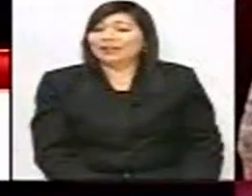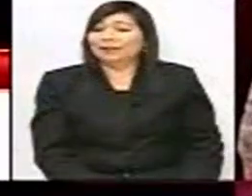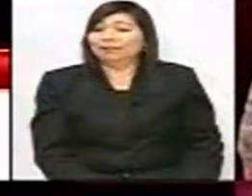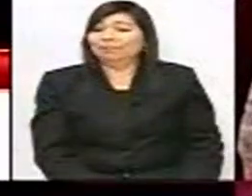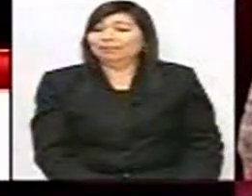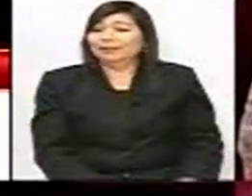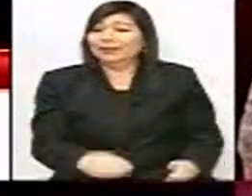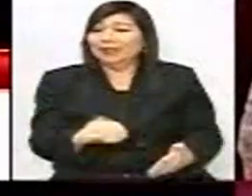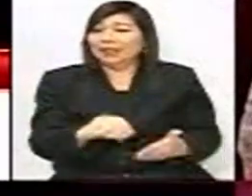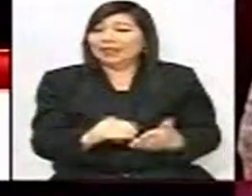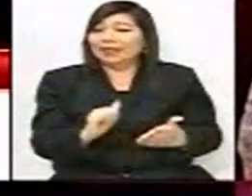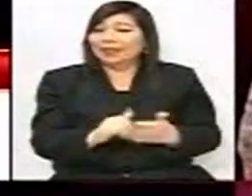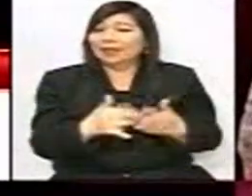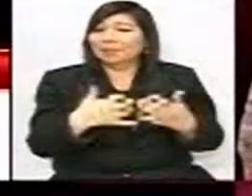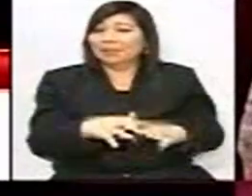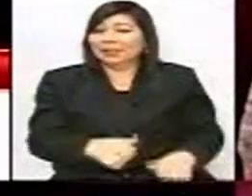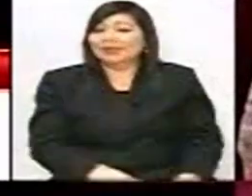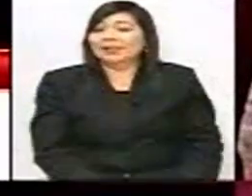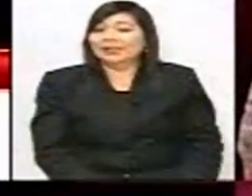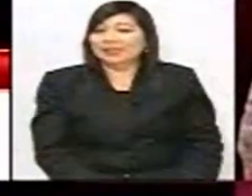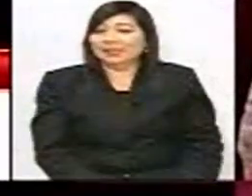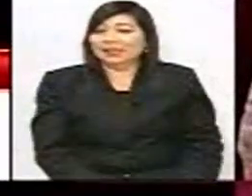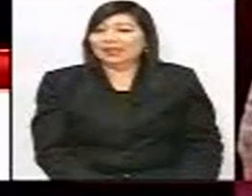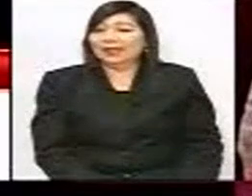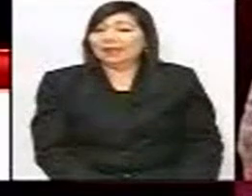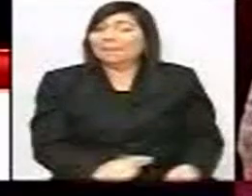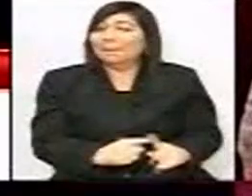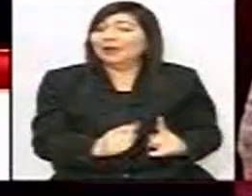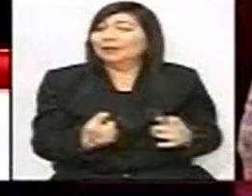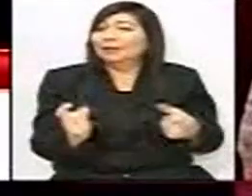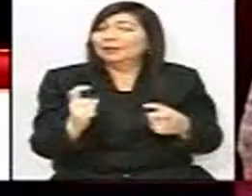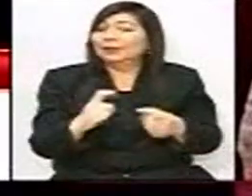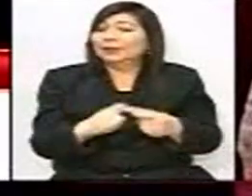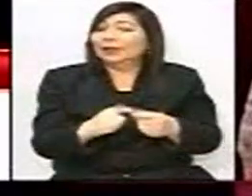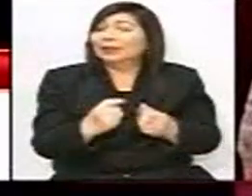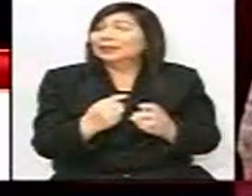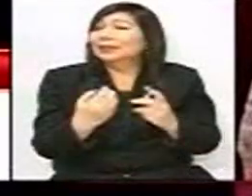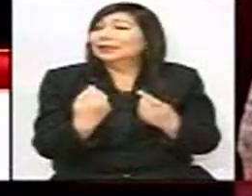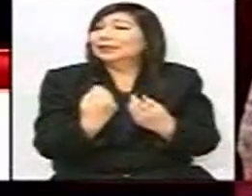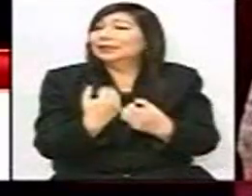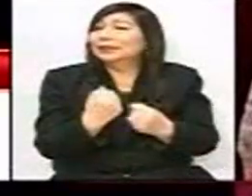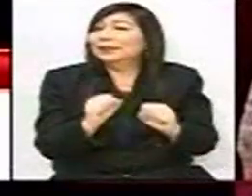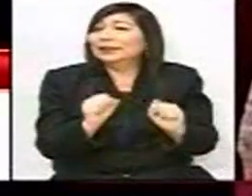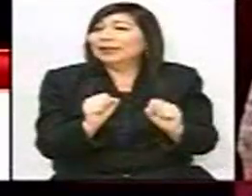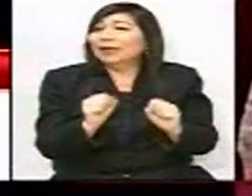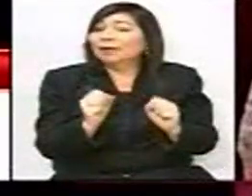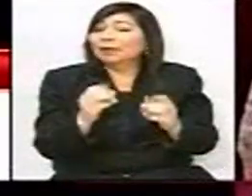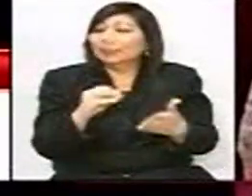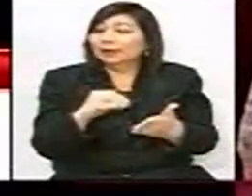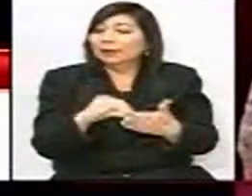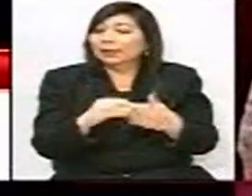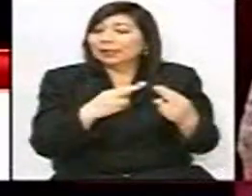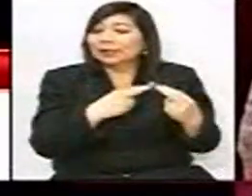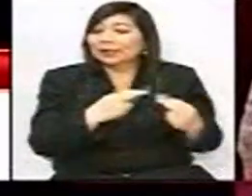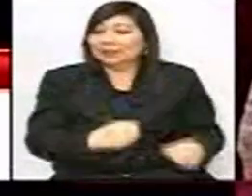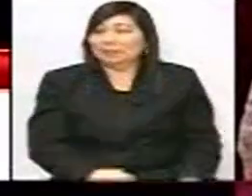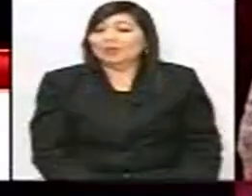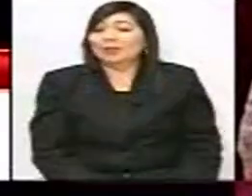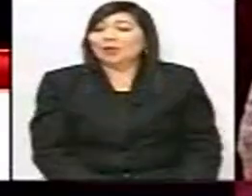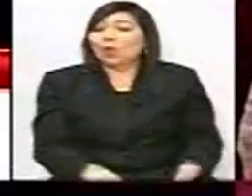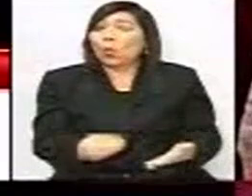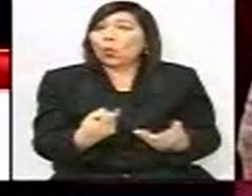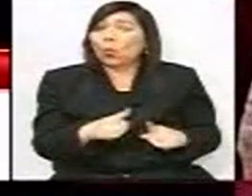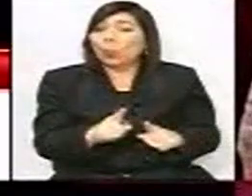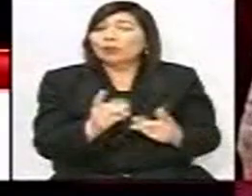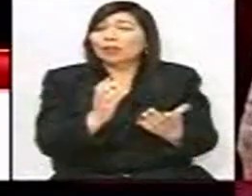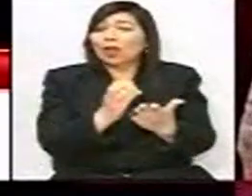extranjera, incluyendo empresas afiliadas, matriz, subsidiaria o vinculada, salvo mediante autorización previa del concedente. Incluso dice